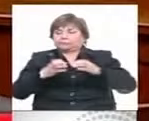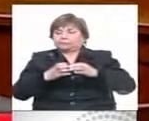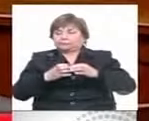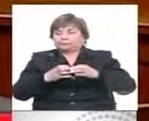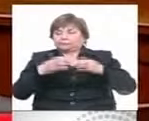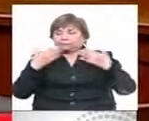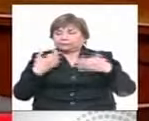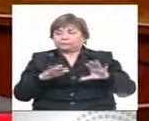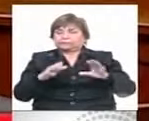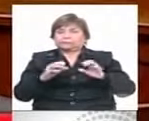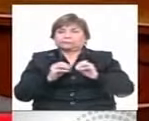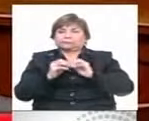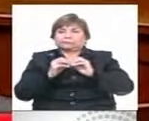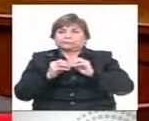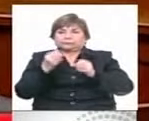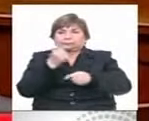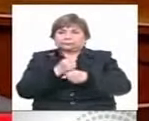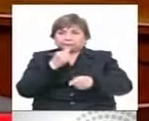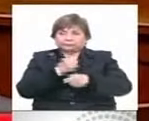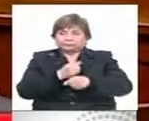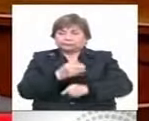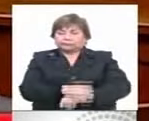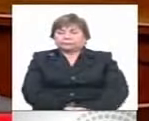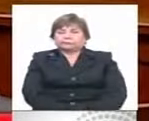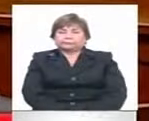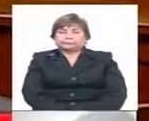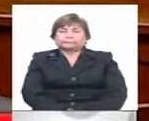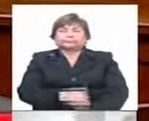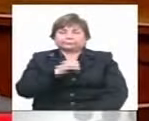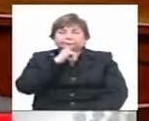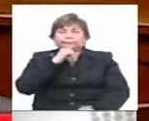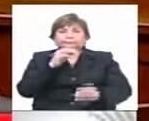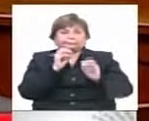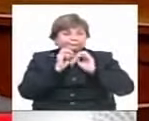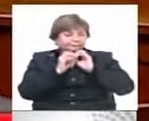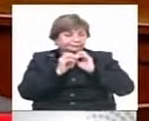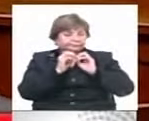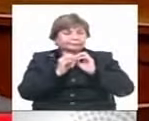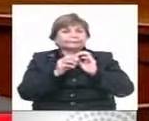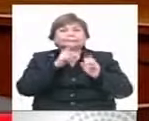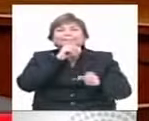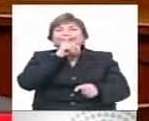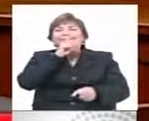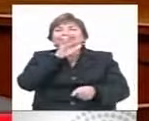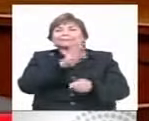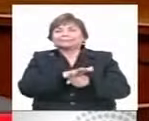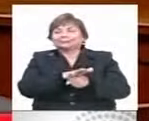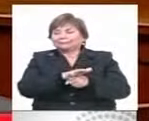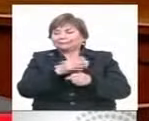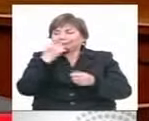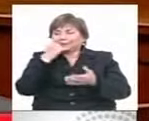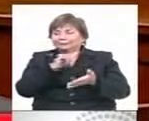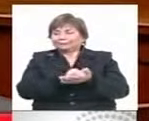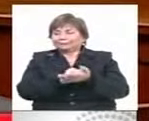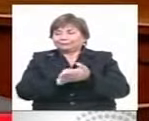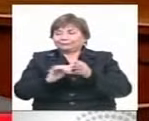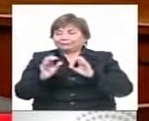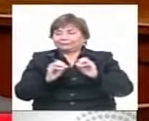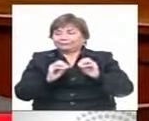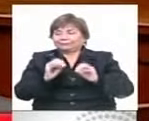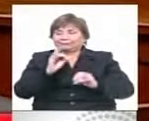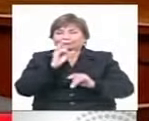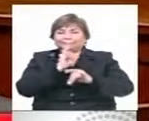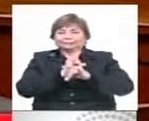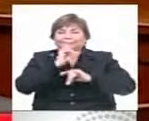que ya se encuentra trabajando. Así ratificamos el compromiso del gobierno para garantizar el acceso universal